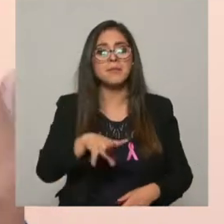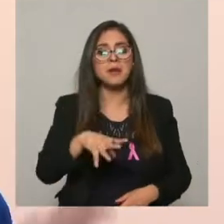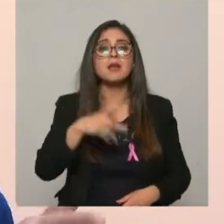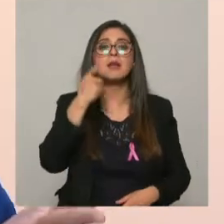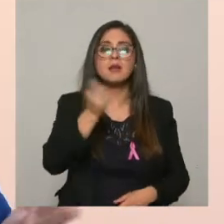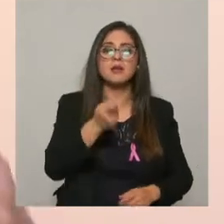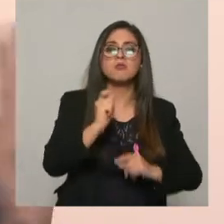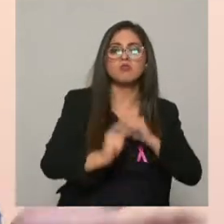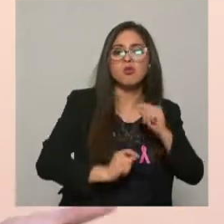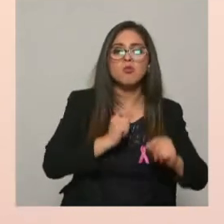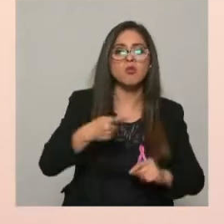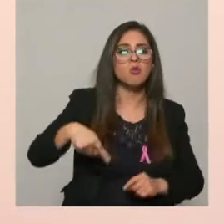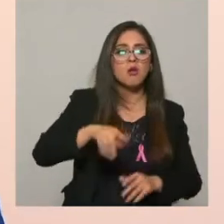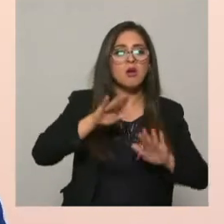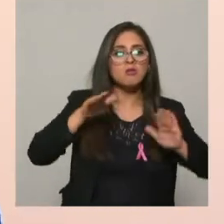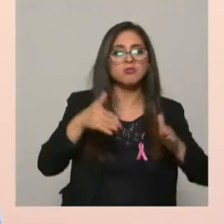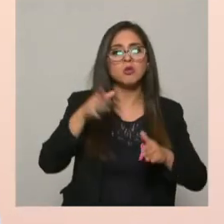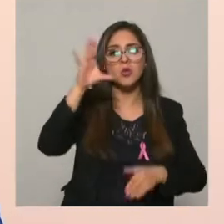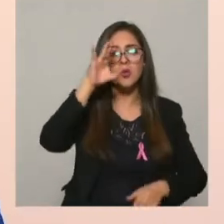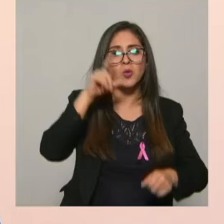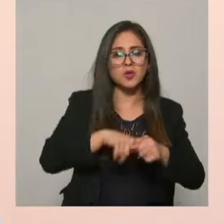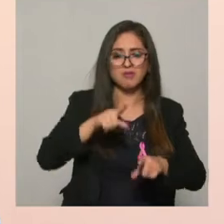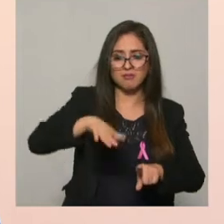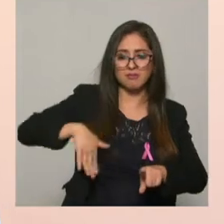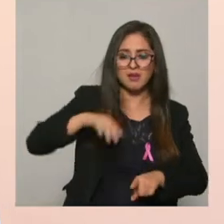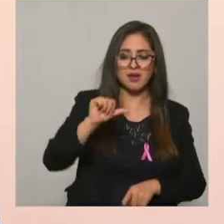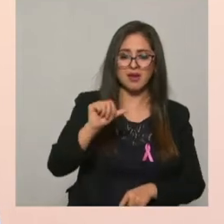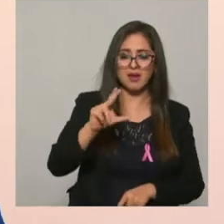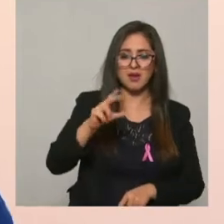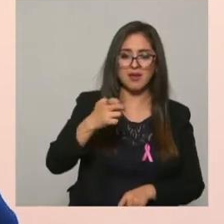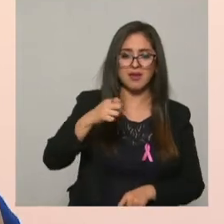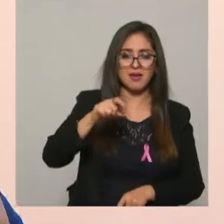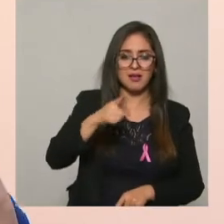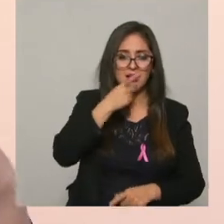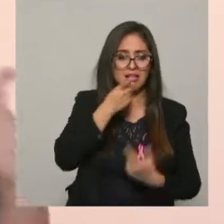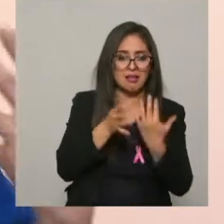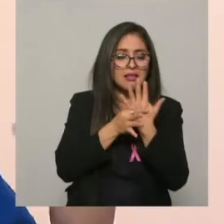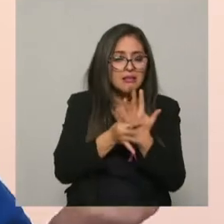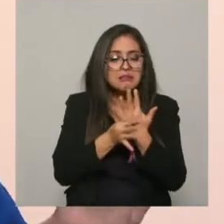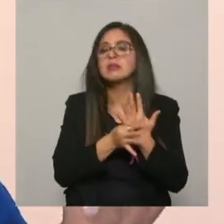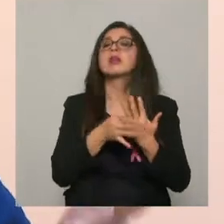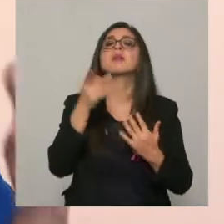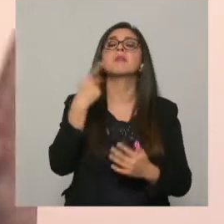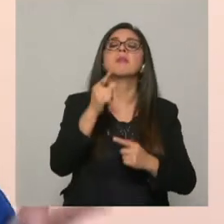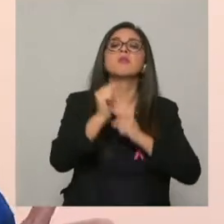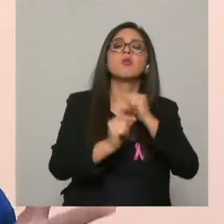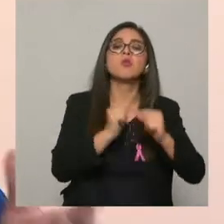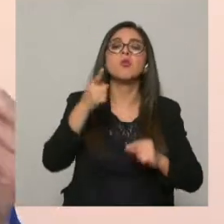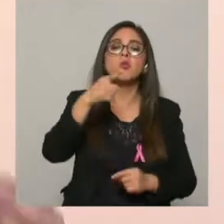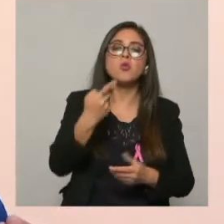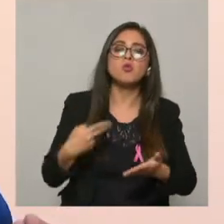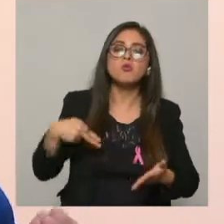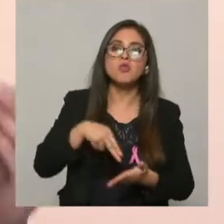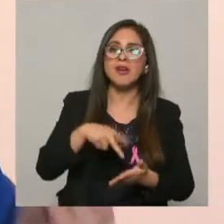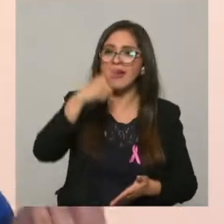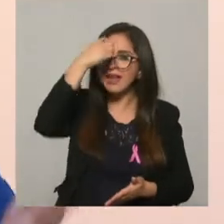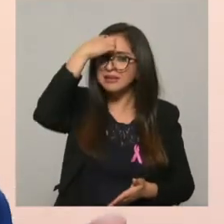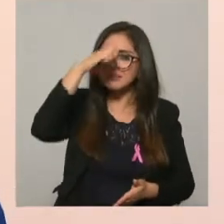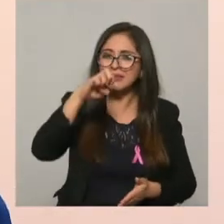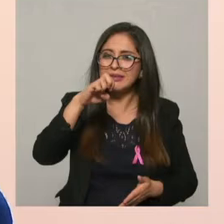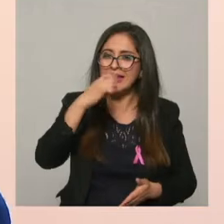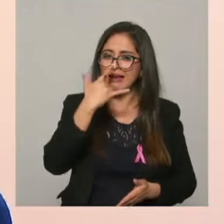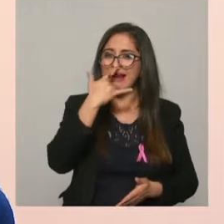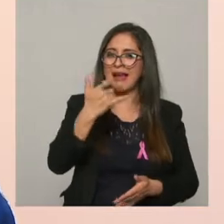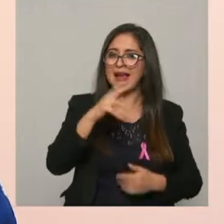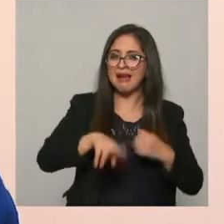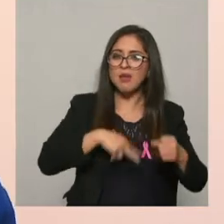estamos promoviendo nuestra cultura, como nos comentaba Argel, pero al mismo tiempo estamos llevándolos a una experiencia natural y viva que es